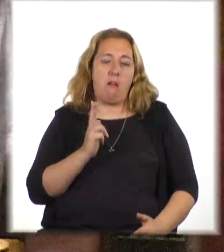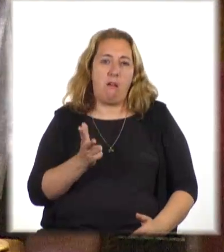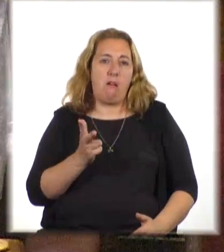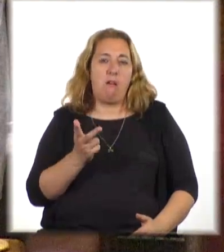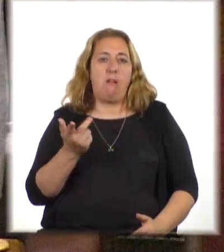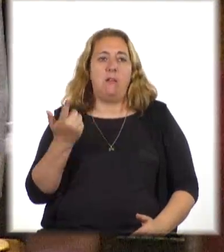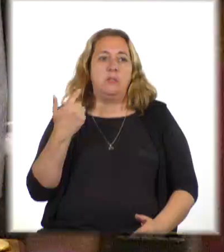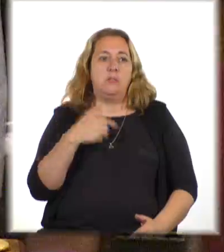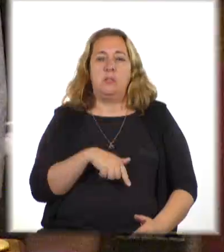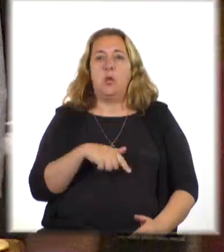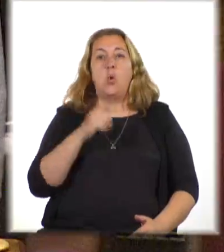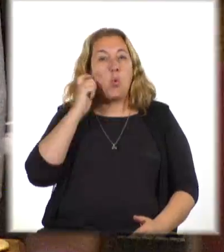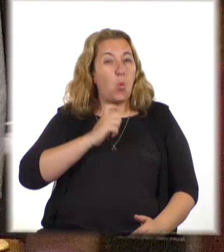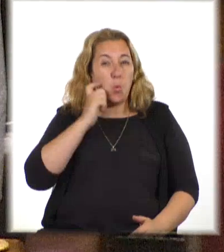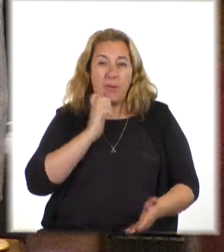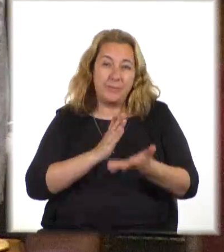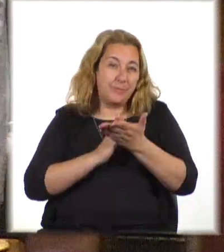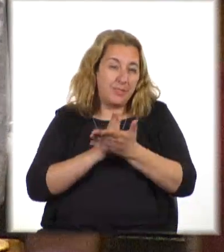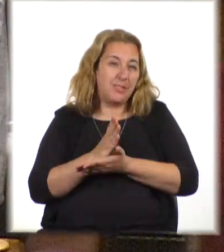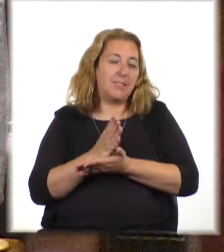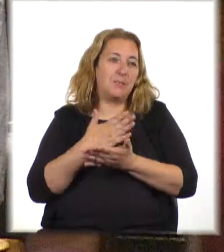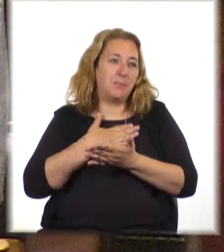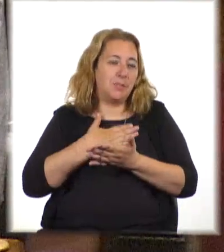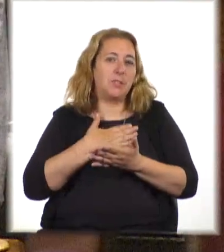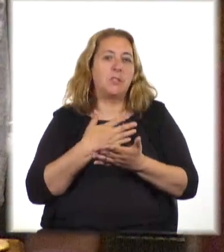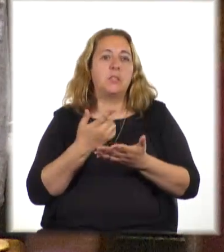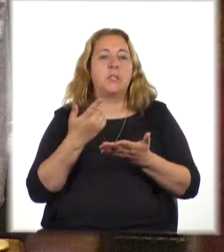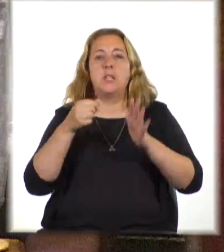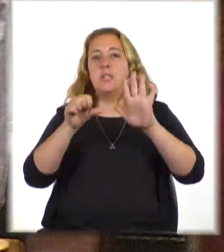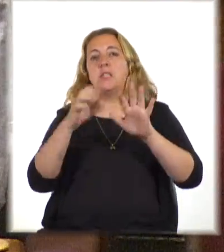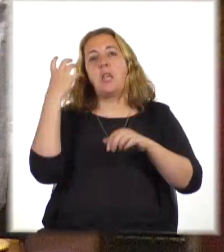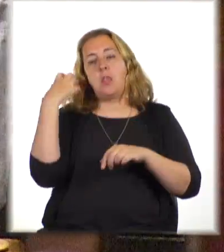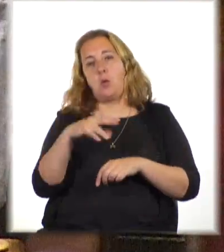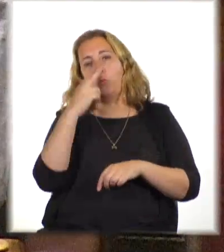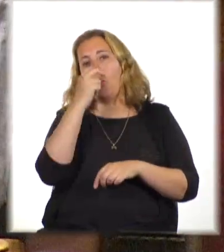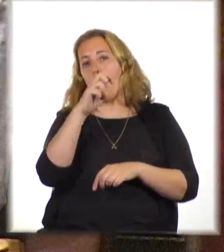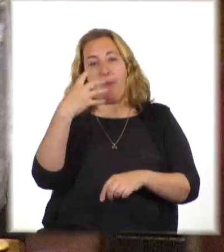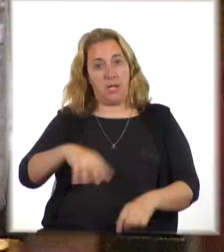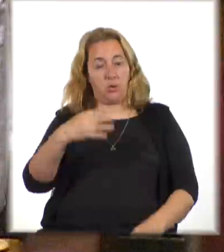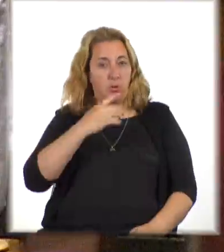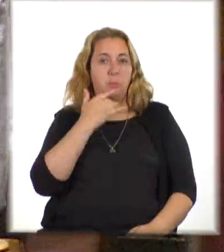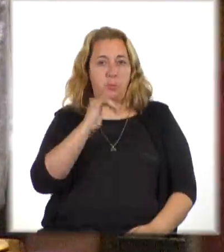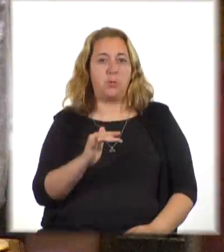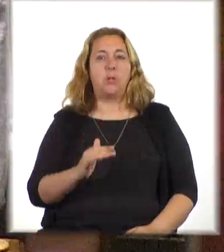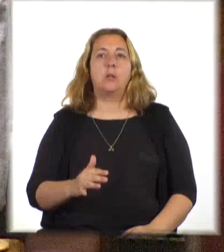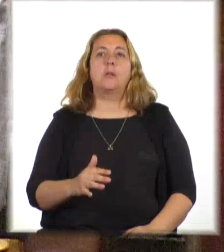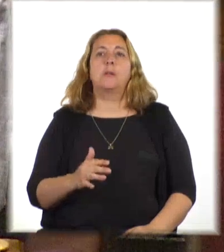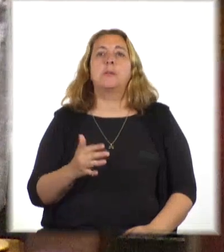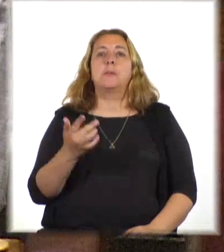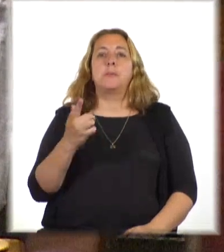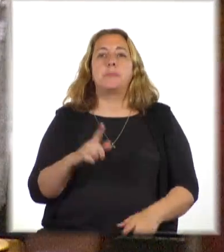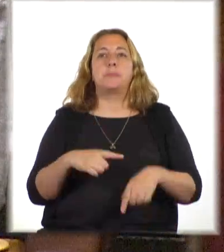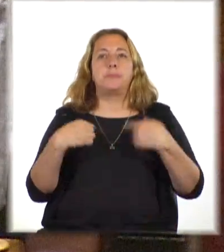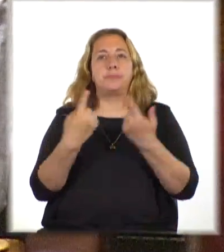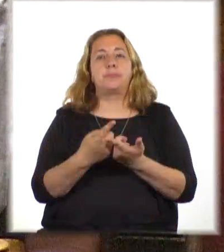a nosotros nos ha tocado de cerca por muchas cosas pero el 6 de agosto 2014 el señor presidente hacíamos un